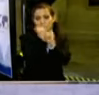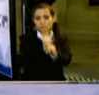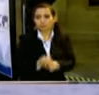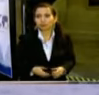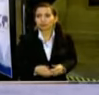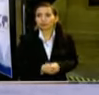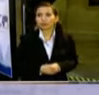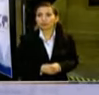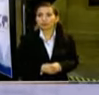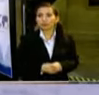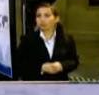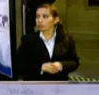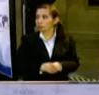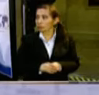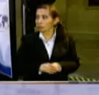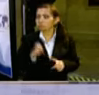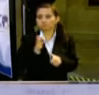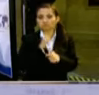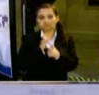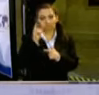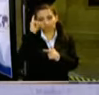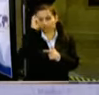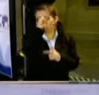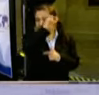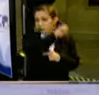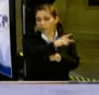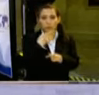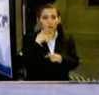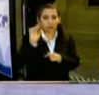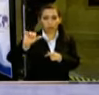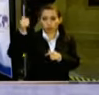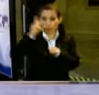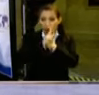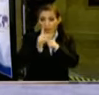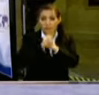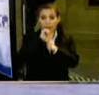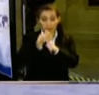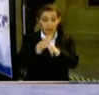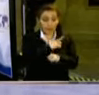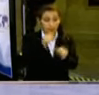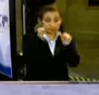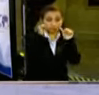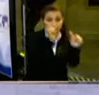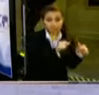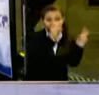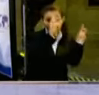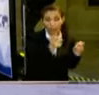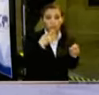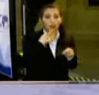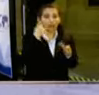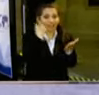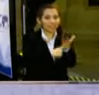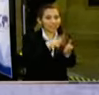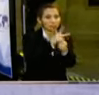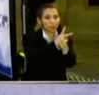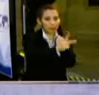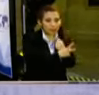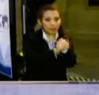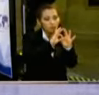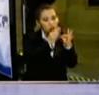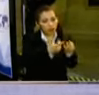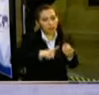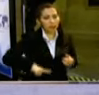internacional. Entonces es difícil hablar de política exterior sin remitirse también a los aspectos de la política interna, a la forma